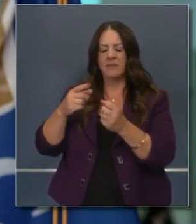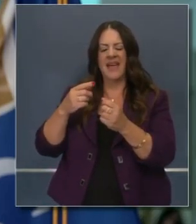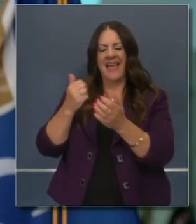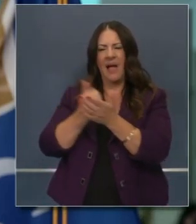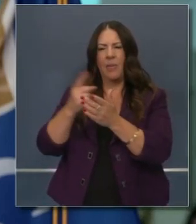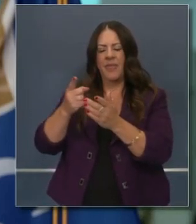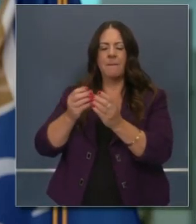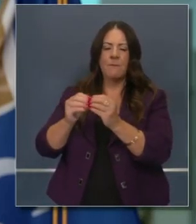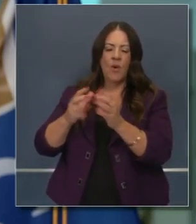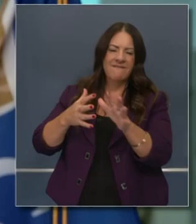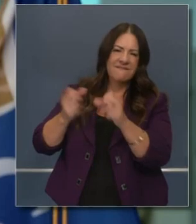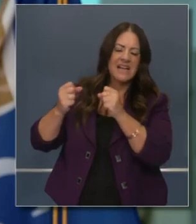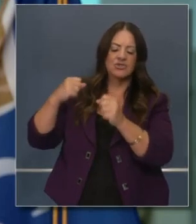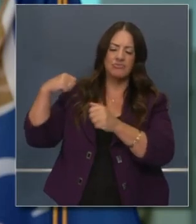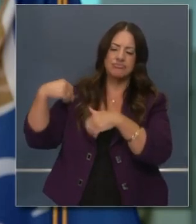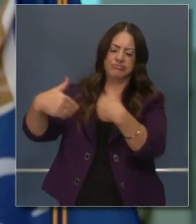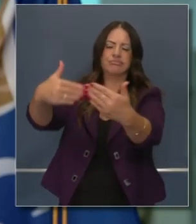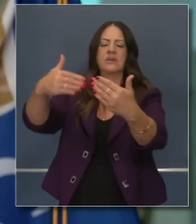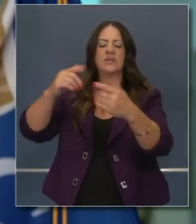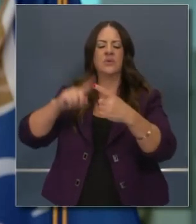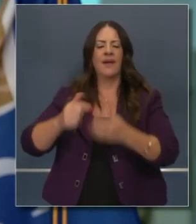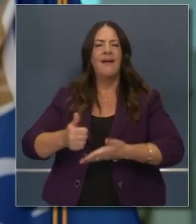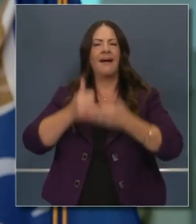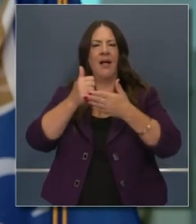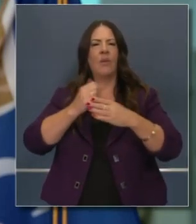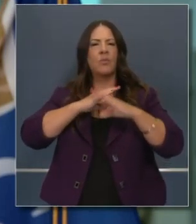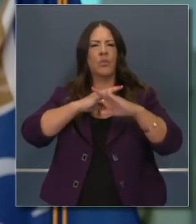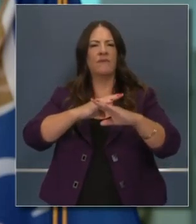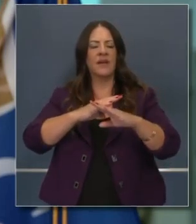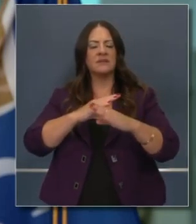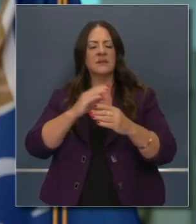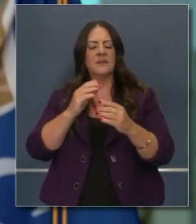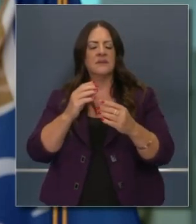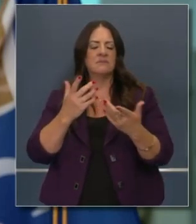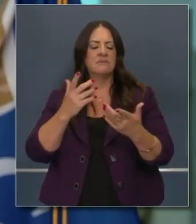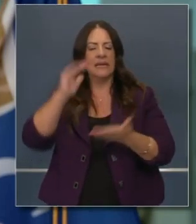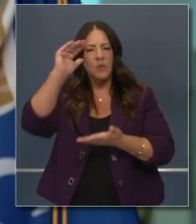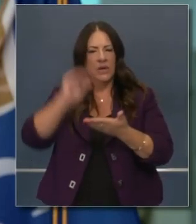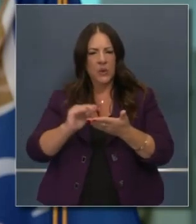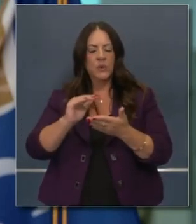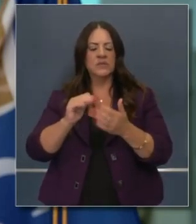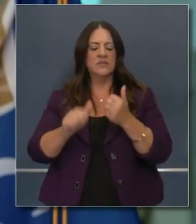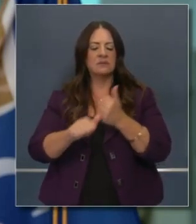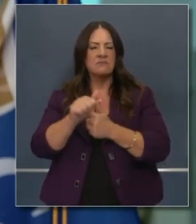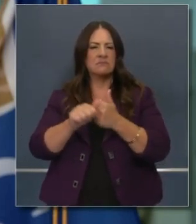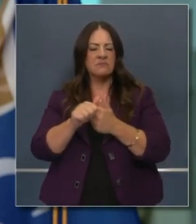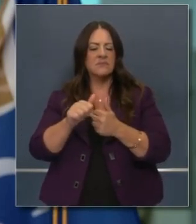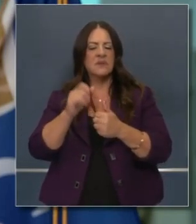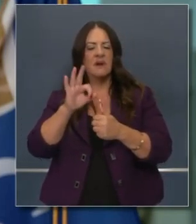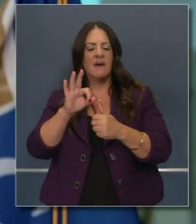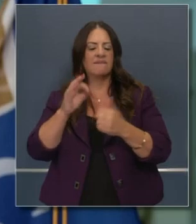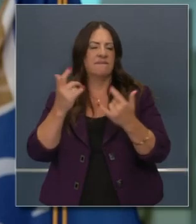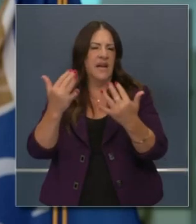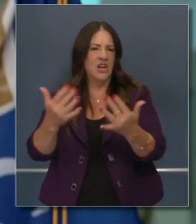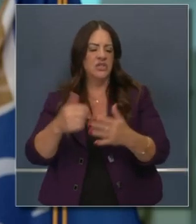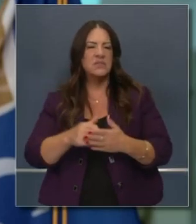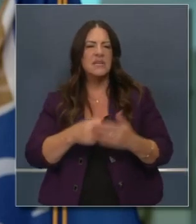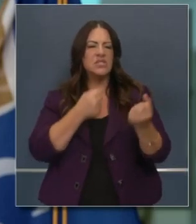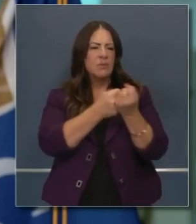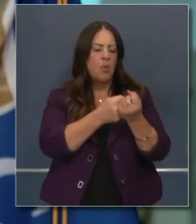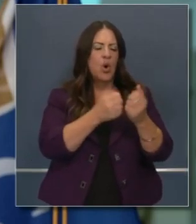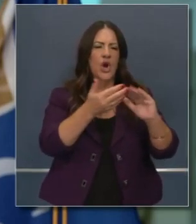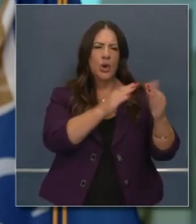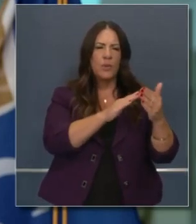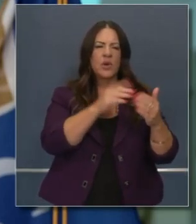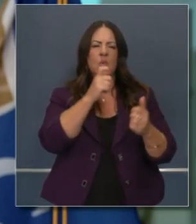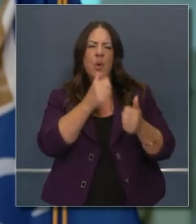de vegetación y árboles, bosques, sino el destinar los gastos de esta agencia en la